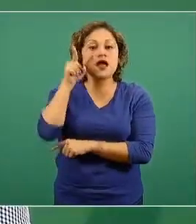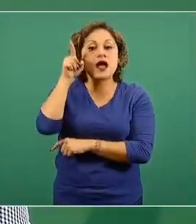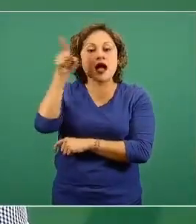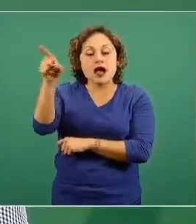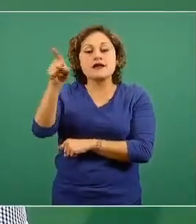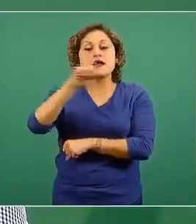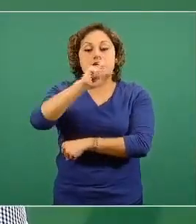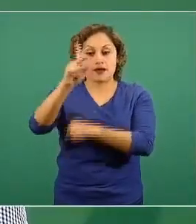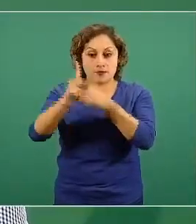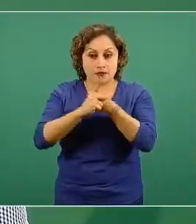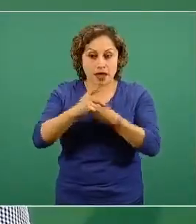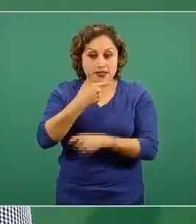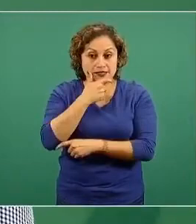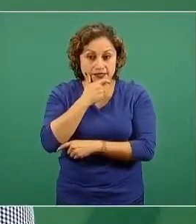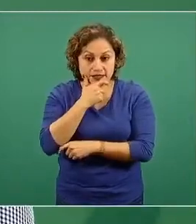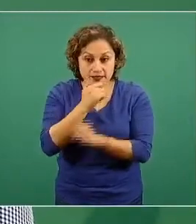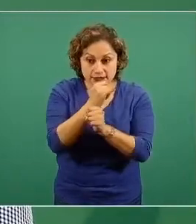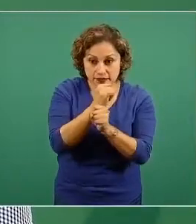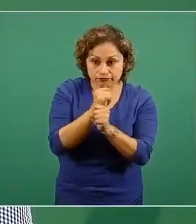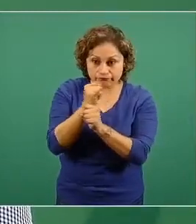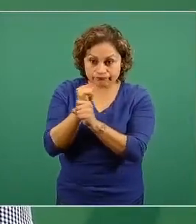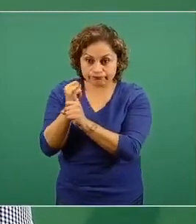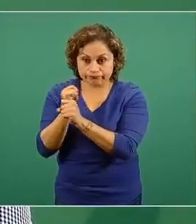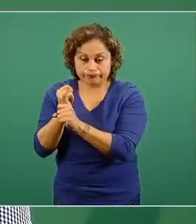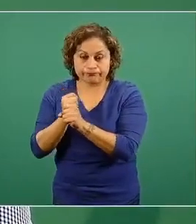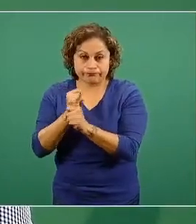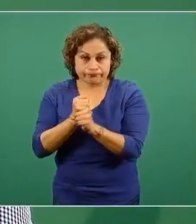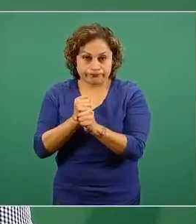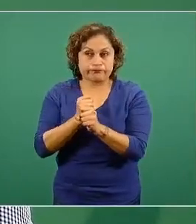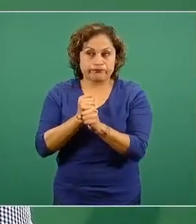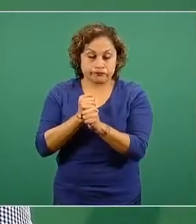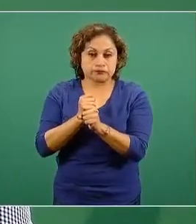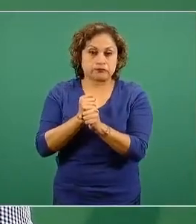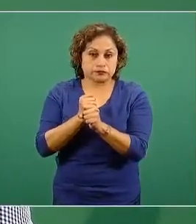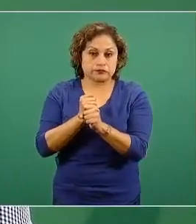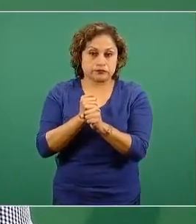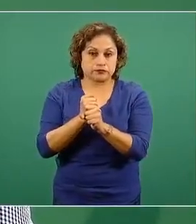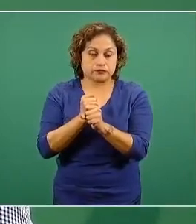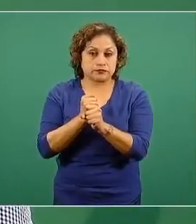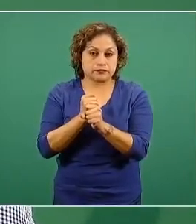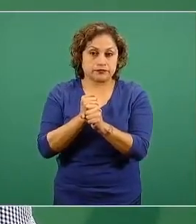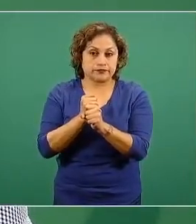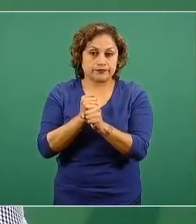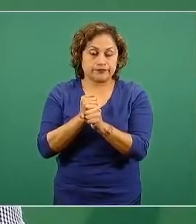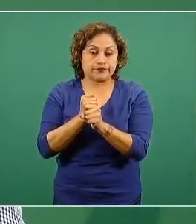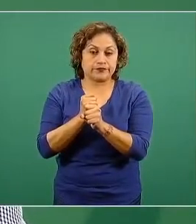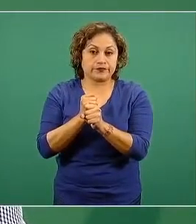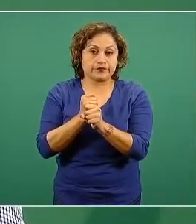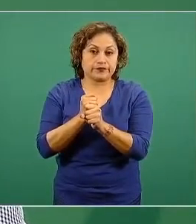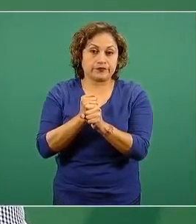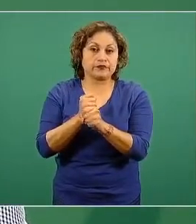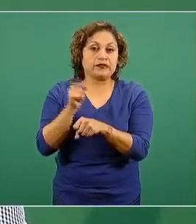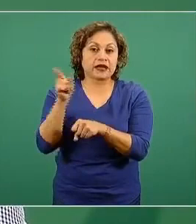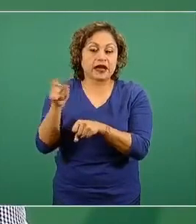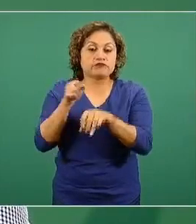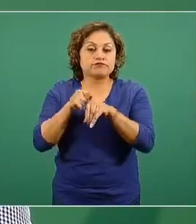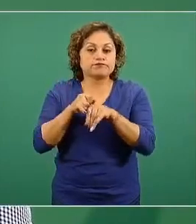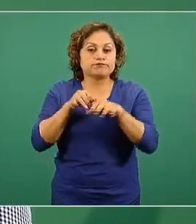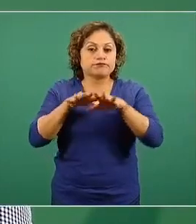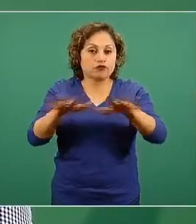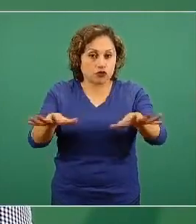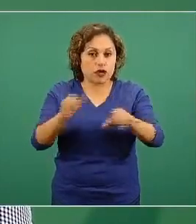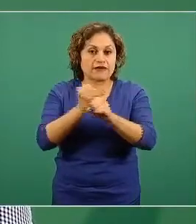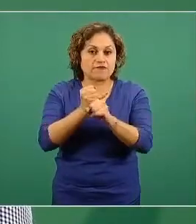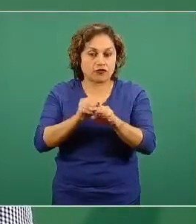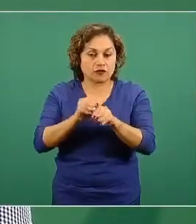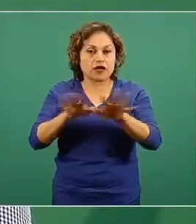en este caso liderado por Inglaterra, dentro de los países que conforman el Reino Unido, publicó cuando estudió un poco